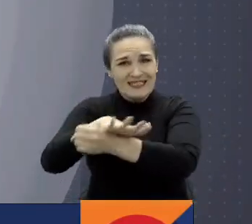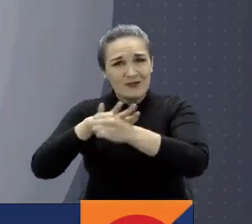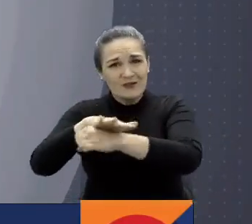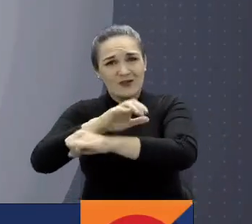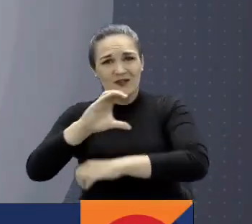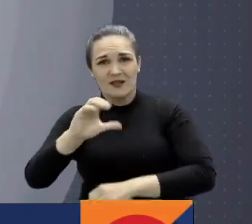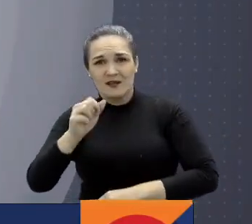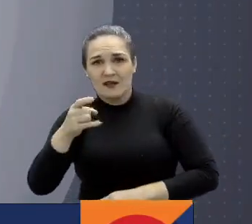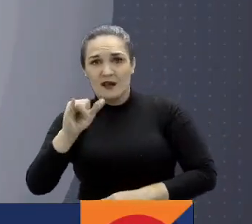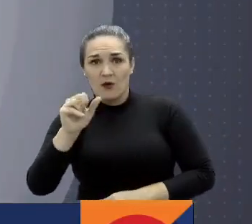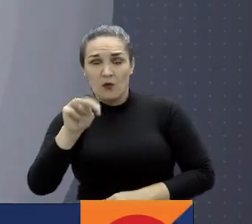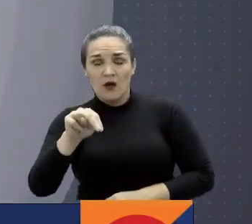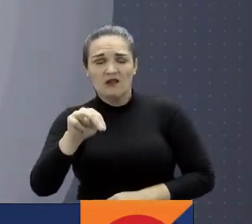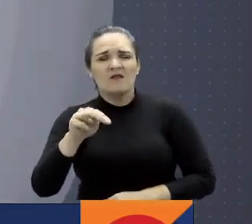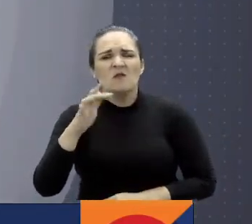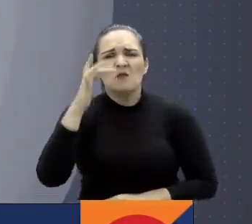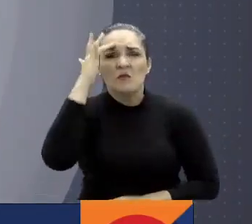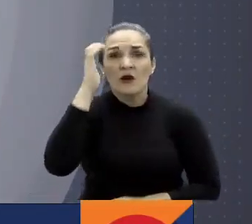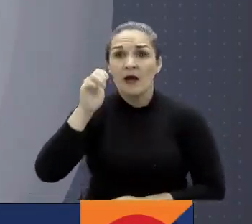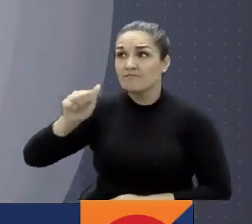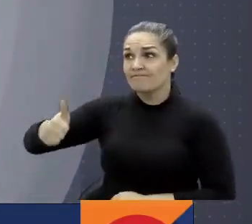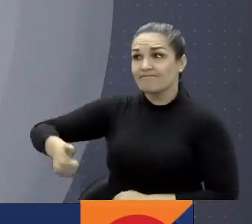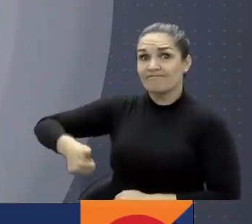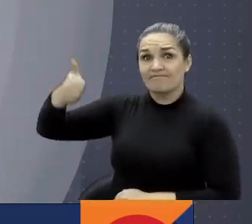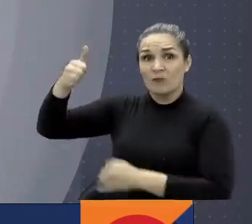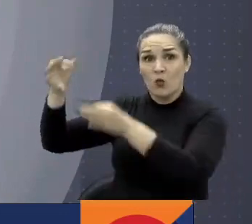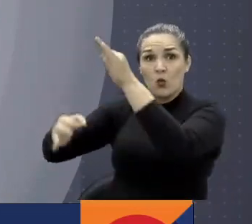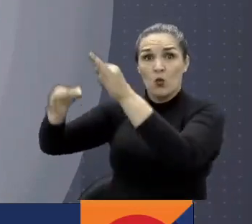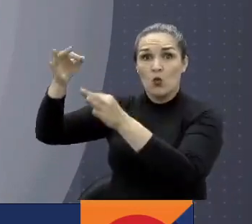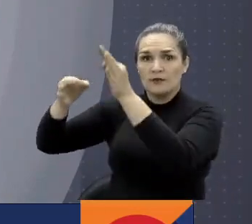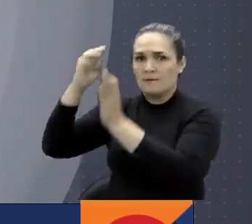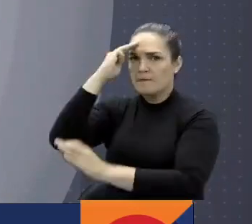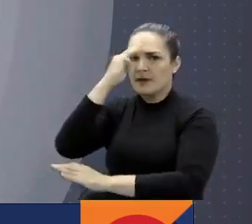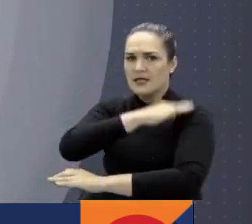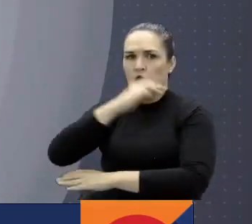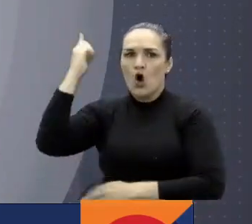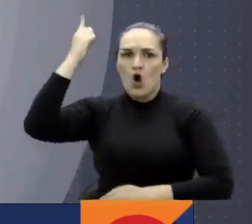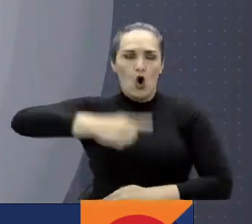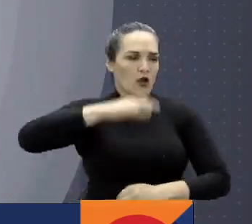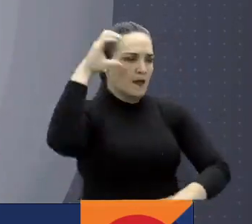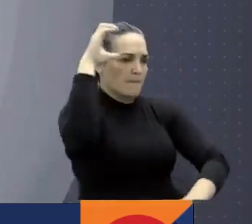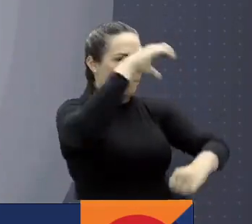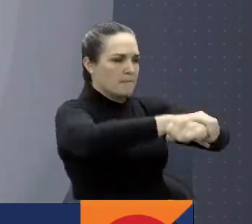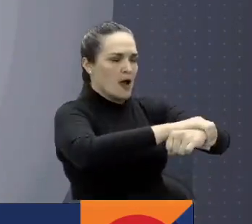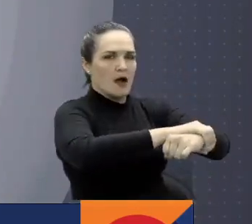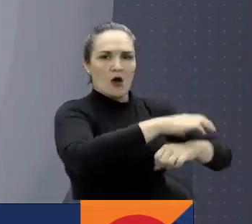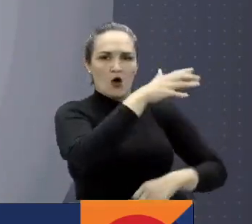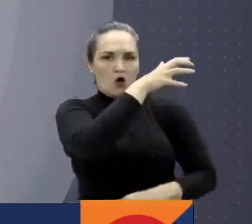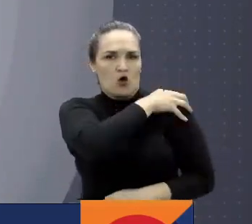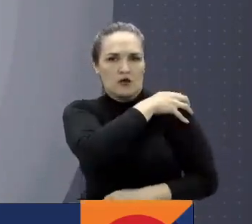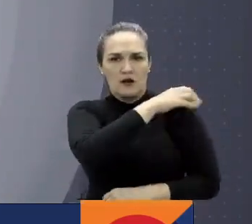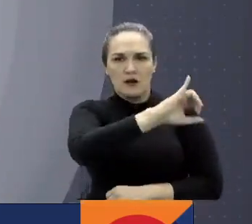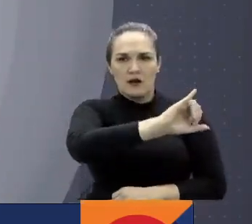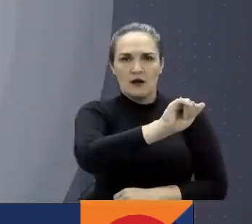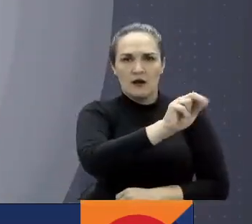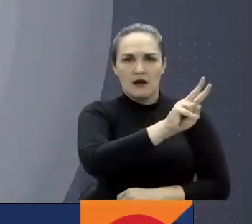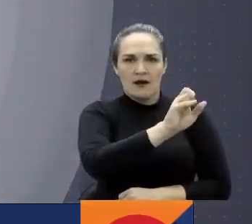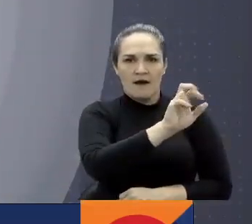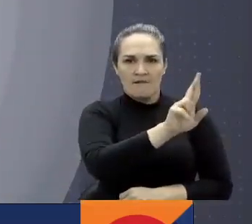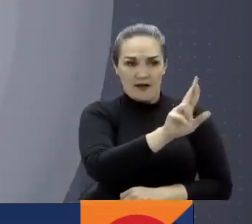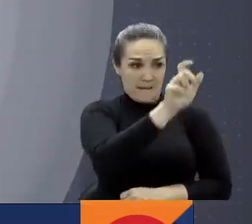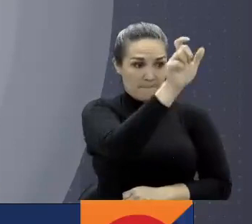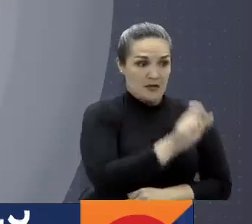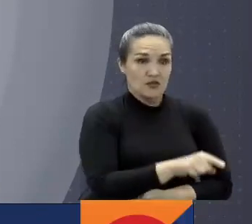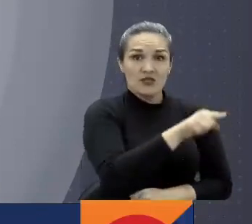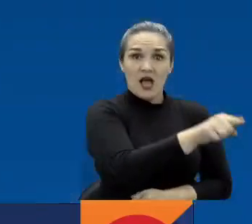de estado trino luego de que se conociera que la justicia penal militar ordenó la captura del con el Javier Castro comandante de policía en caquetá por posible